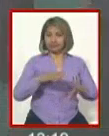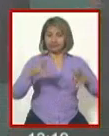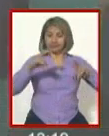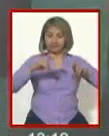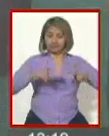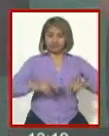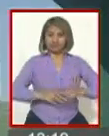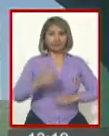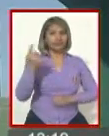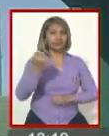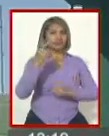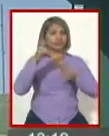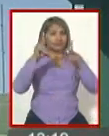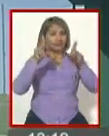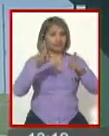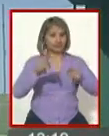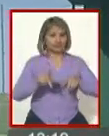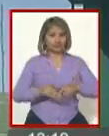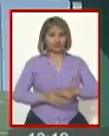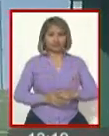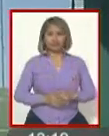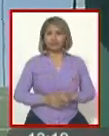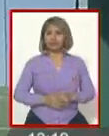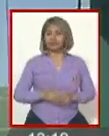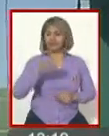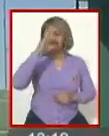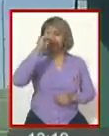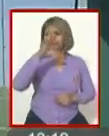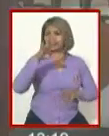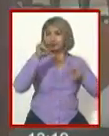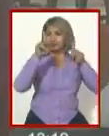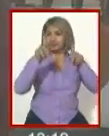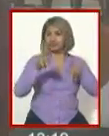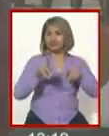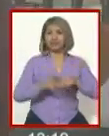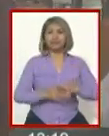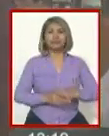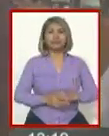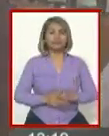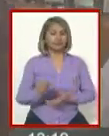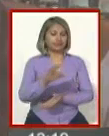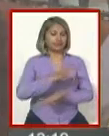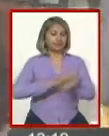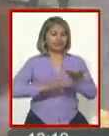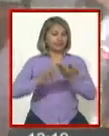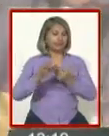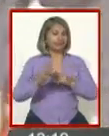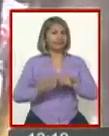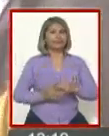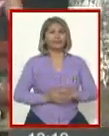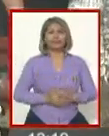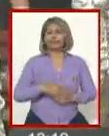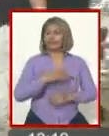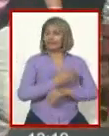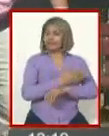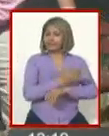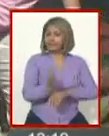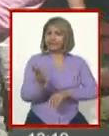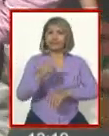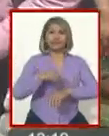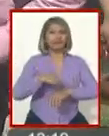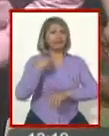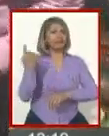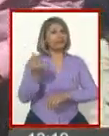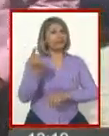hecho un análisis, es una persona o es pues un sujeto conflictivo el sujeto, ¿no? Todo el tiempo parece